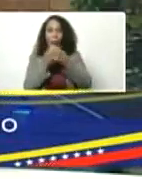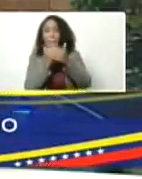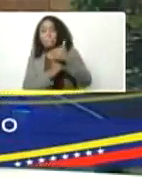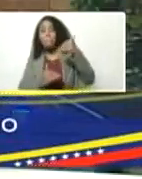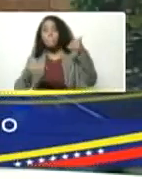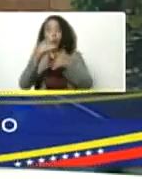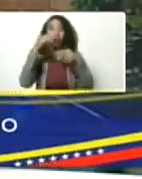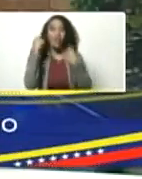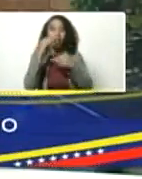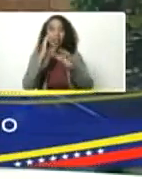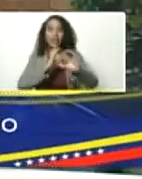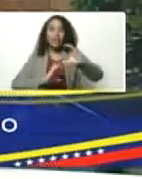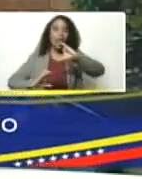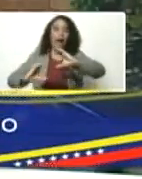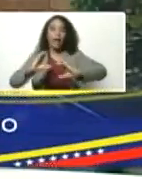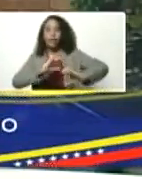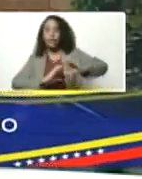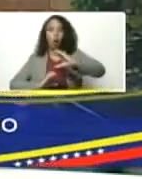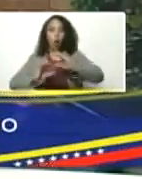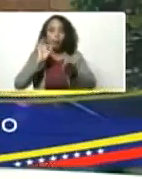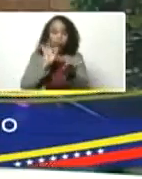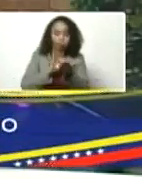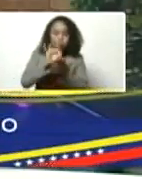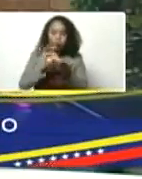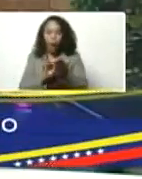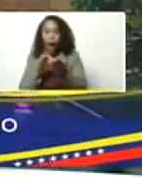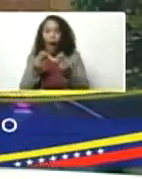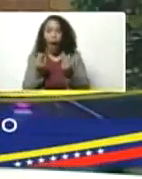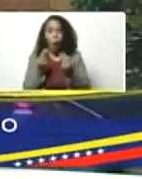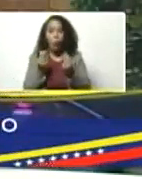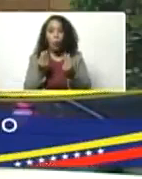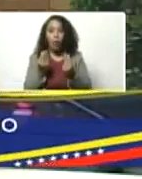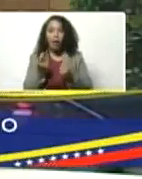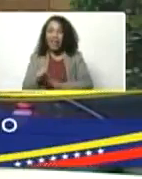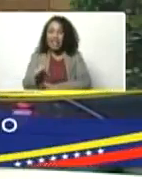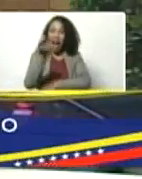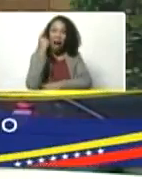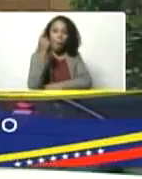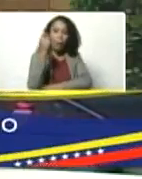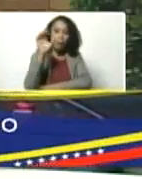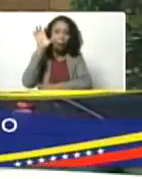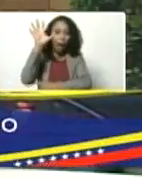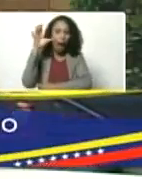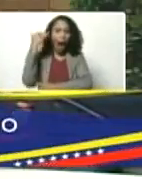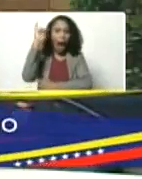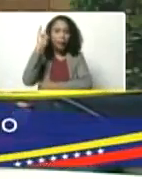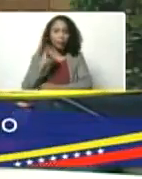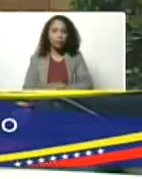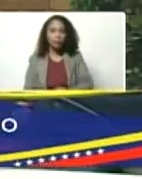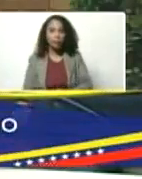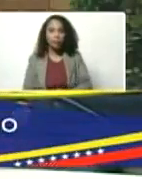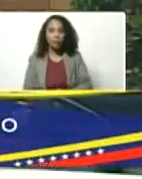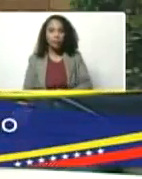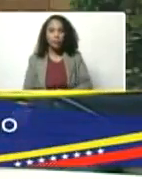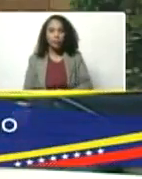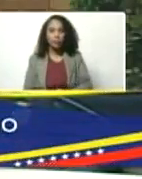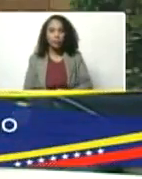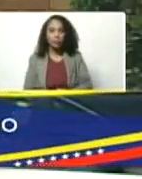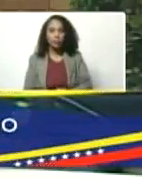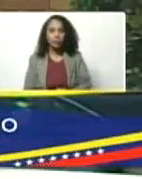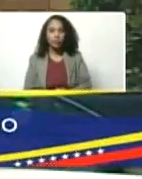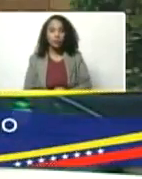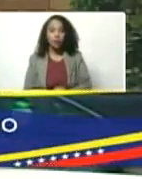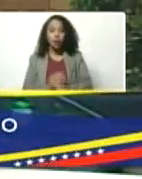nivel científico, estratégico y económico que jamás el país haya tenido. Con